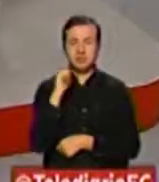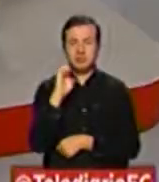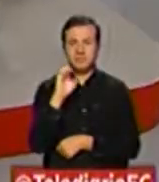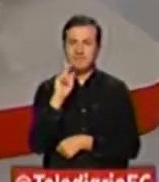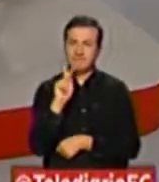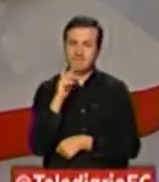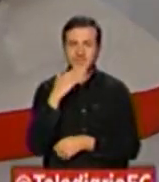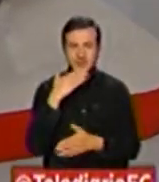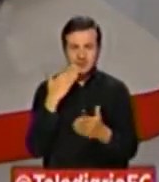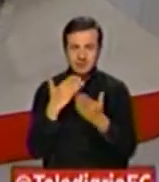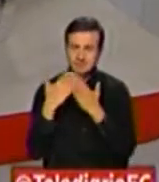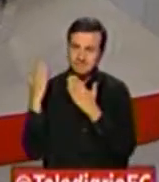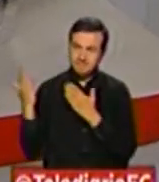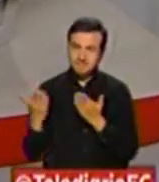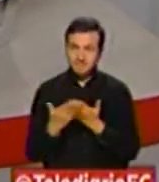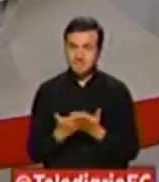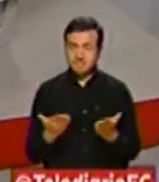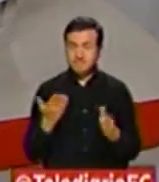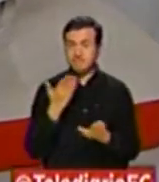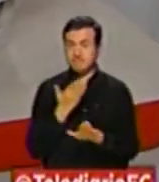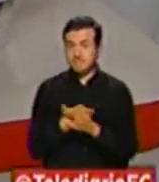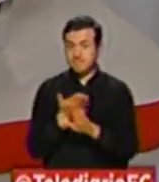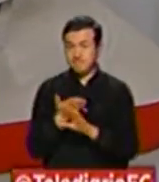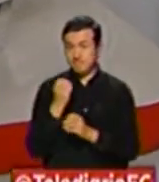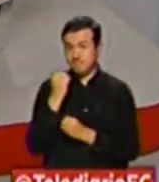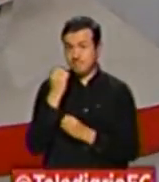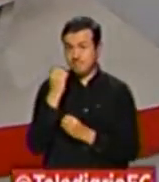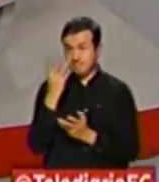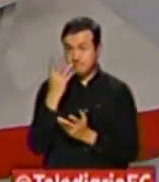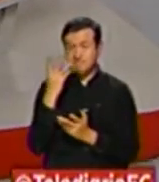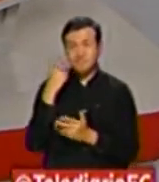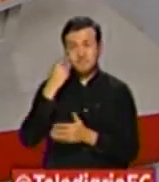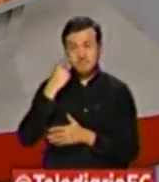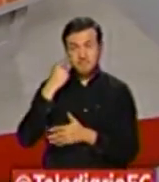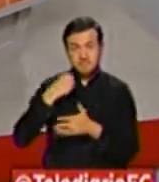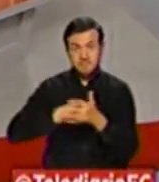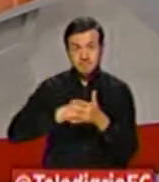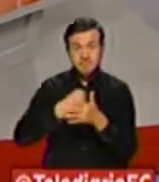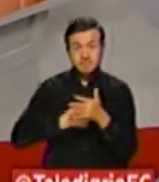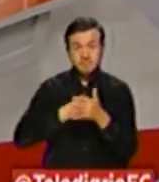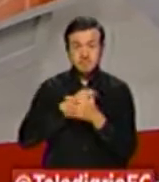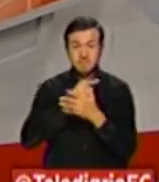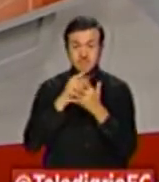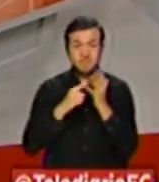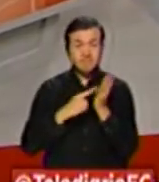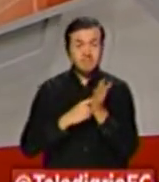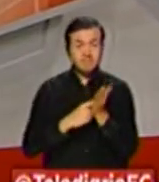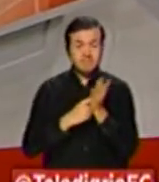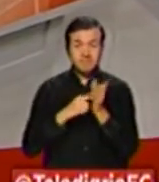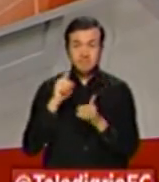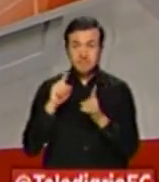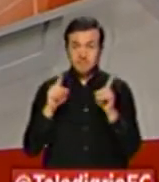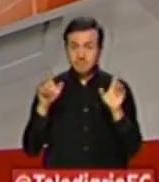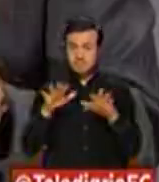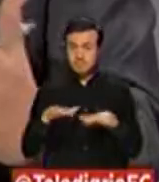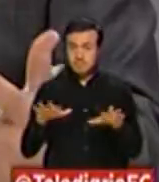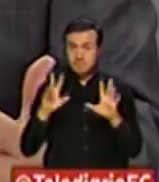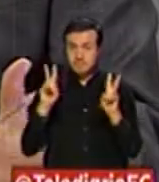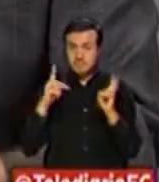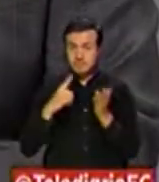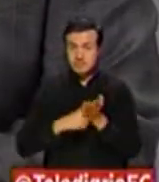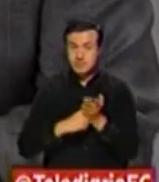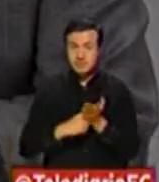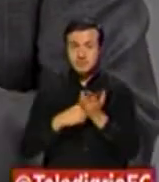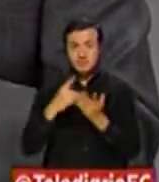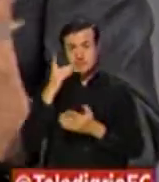aceptar esta invitación. Se plantea todo un reto y existe un debate en ciernes en torno al tema